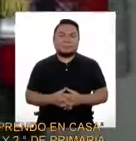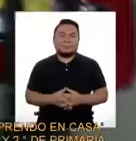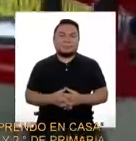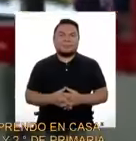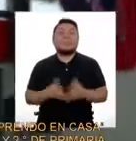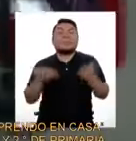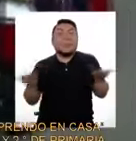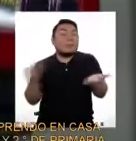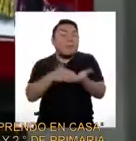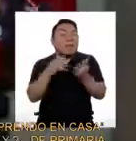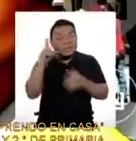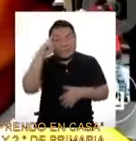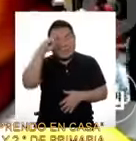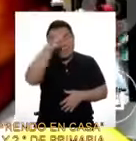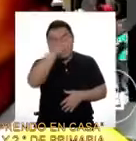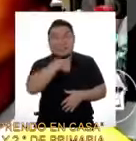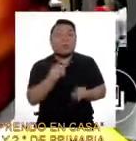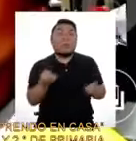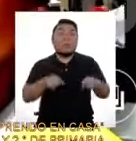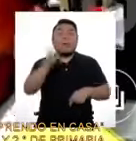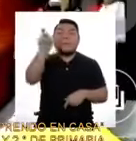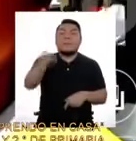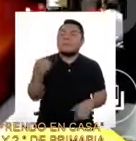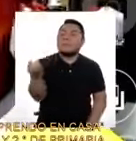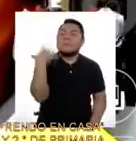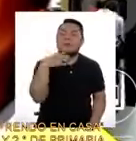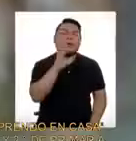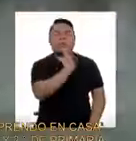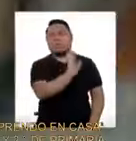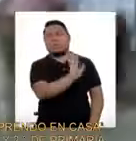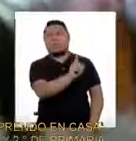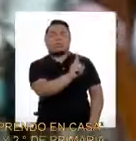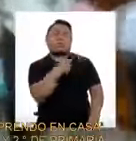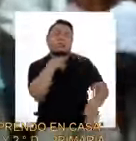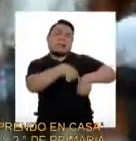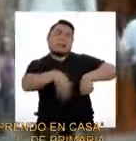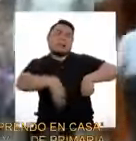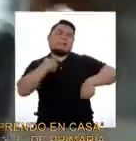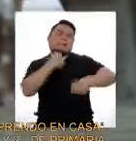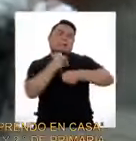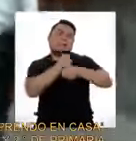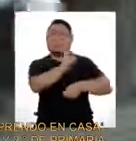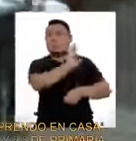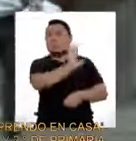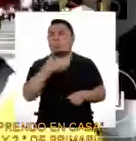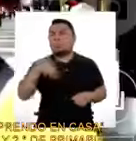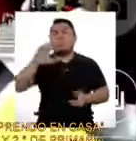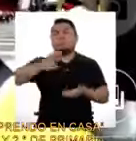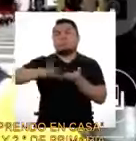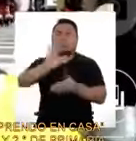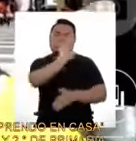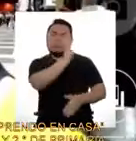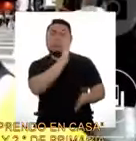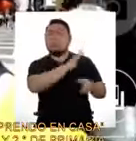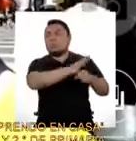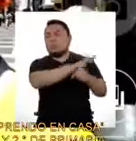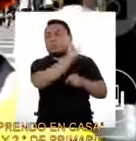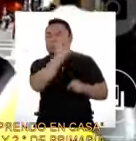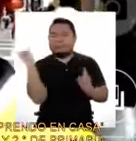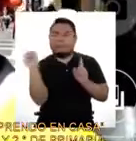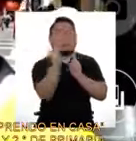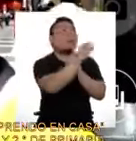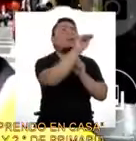Bueno, lo más difícil que he pasado es cuando la gente me decía, no, papito, ahora no, estoy trabajando, discúlpame, amigo, estoy ocupado, o